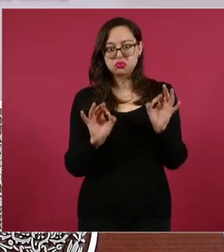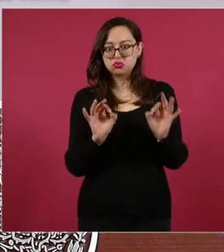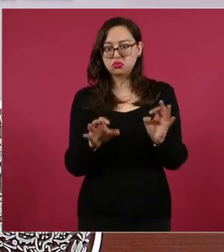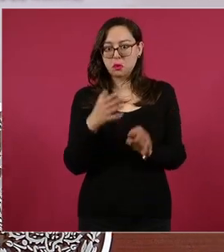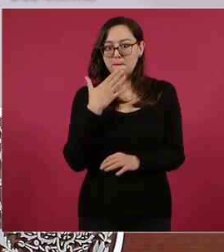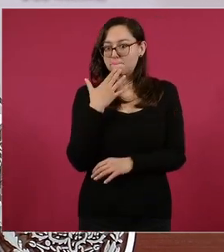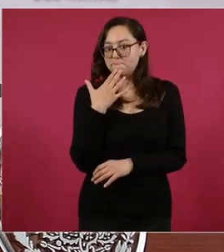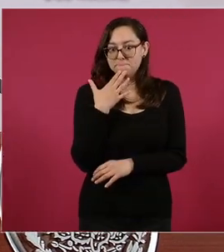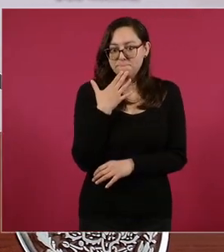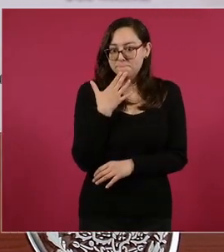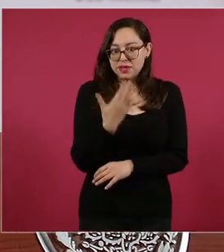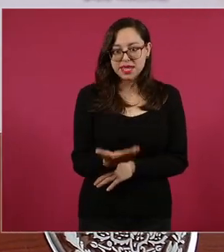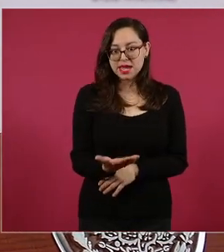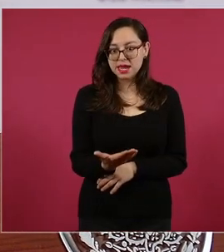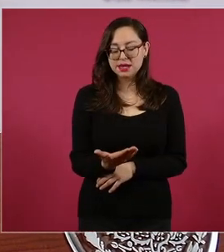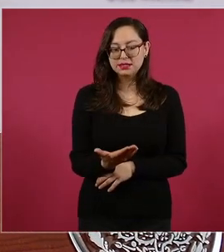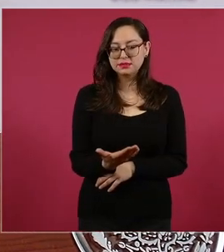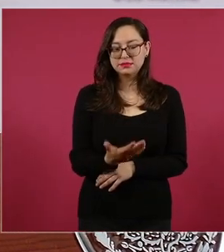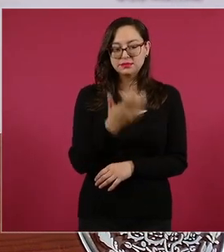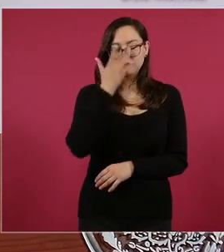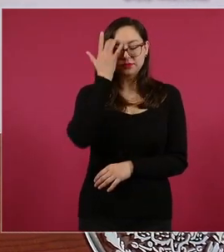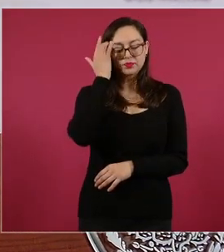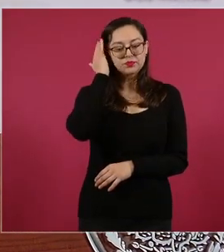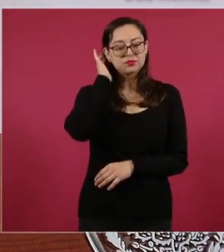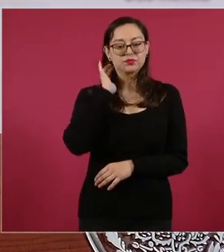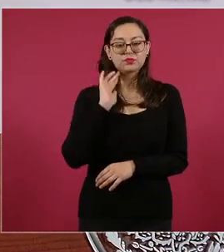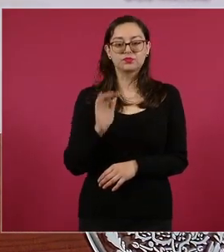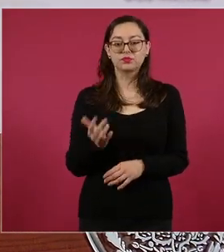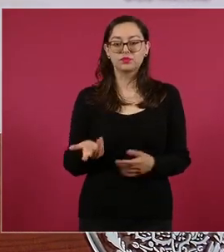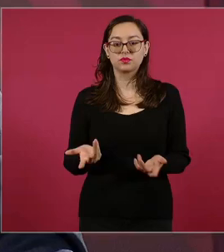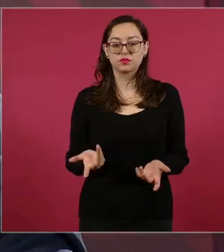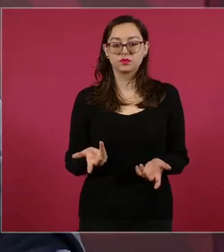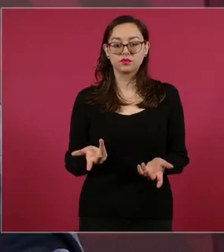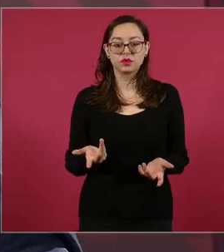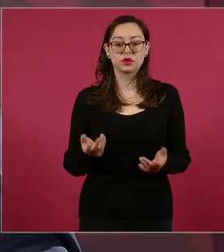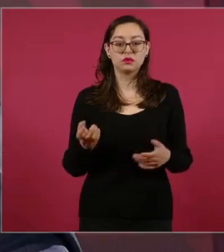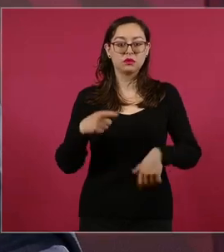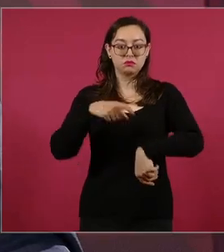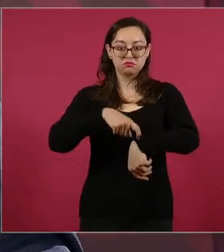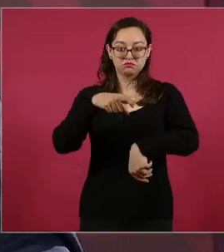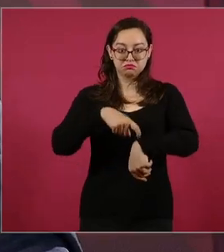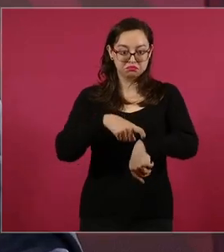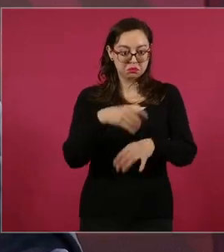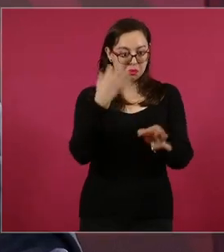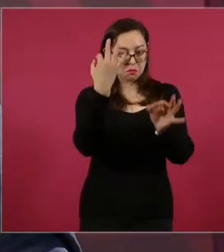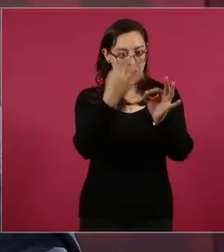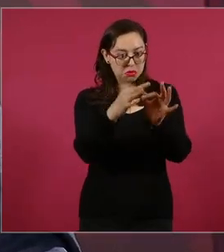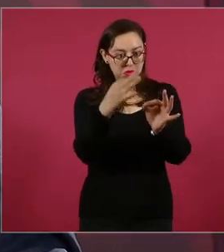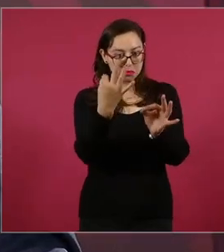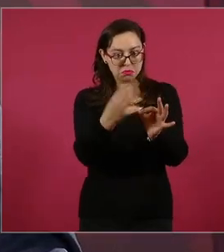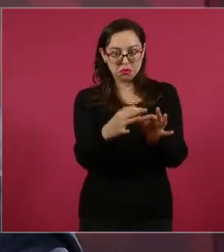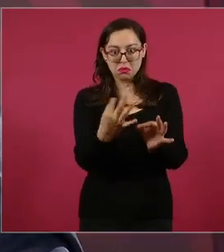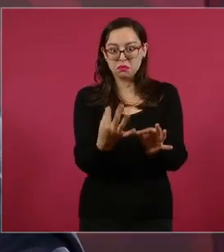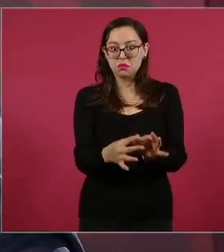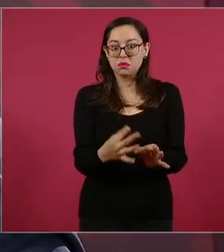en cuanto a que no están llegando tarde los trenes,